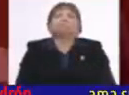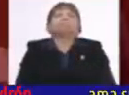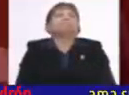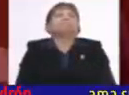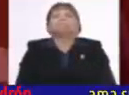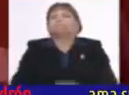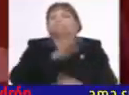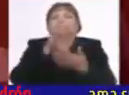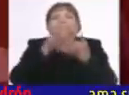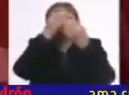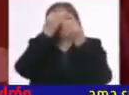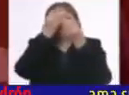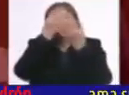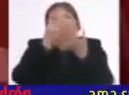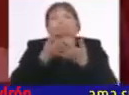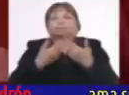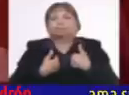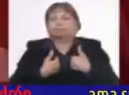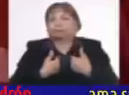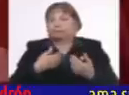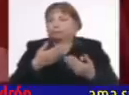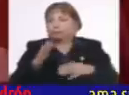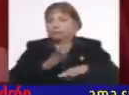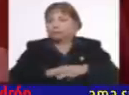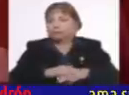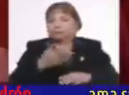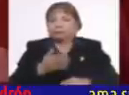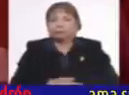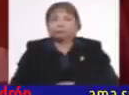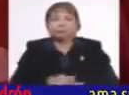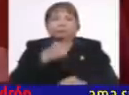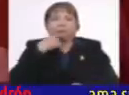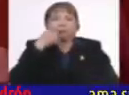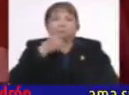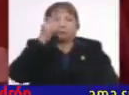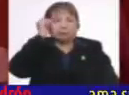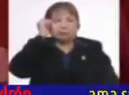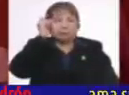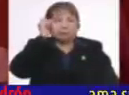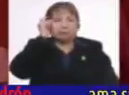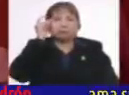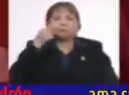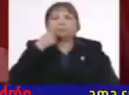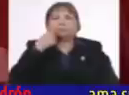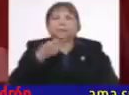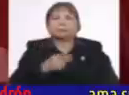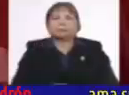toda la información al respecto como ustedes comprenderán es